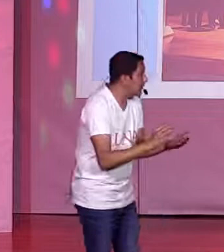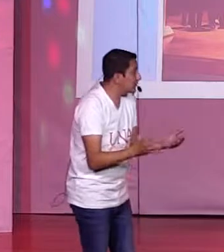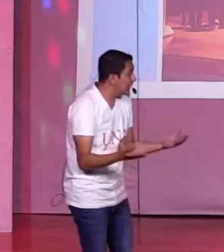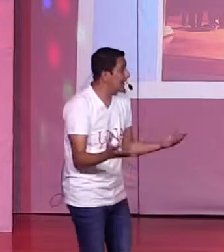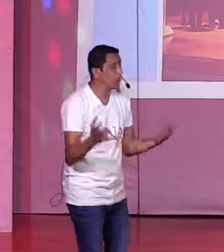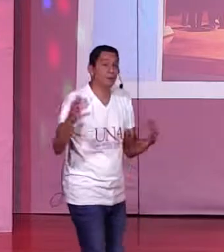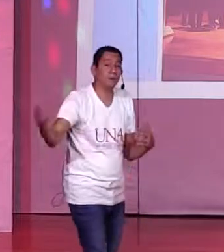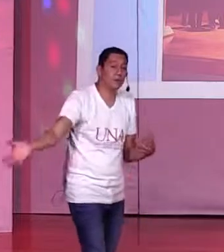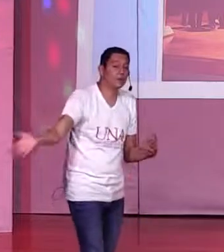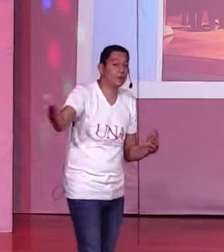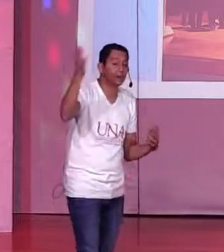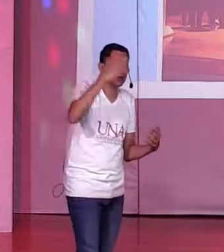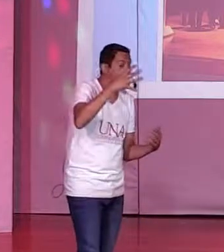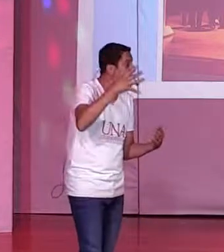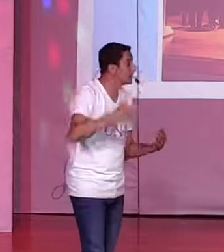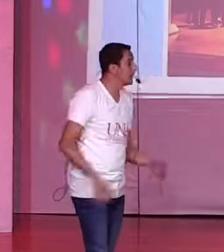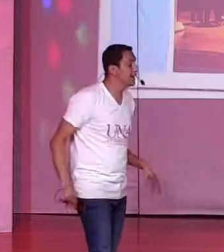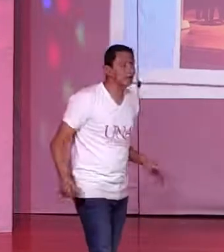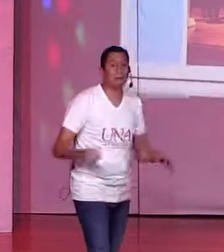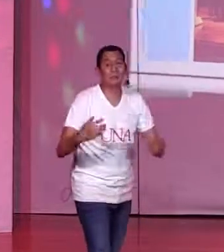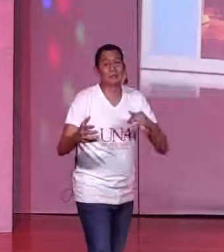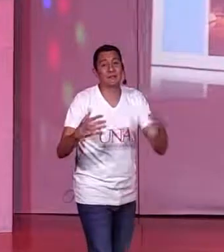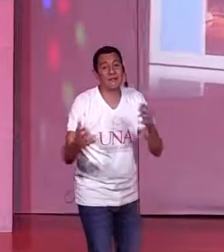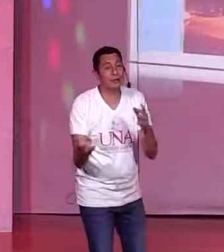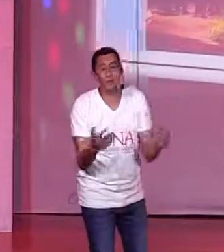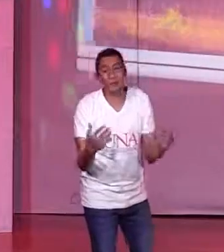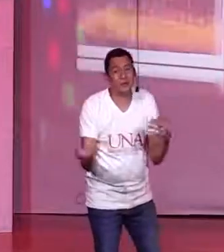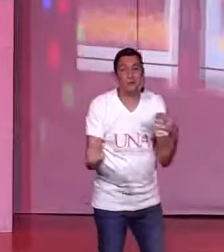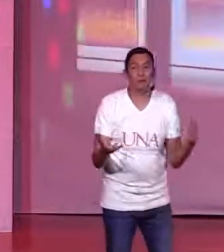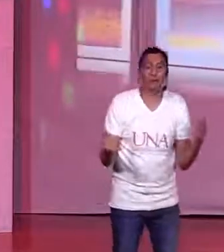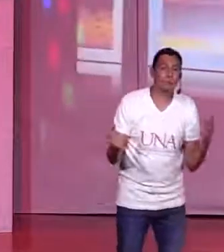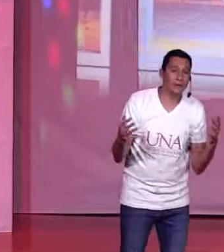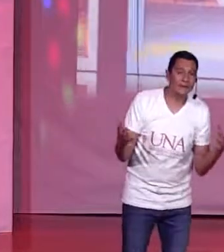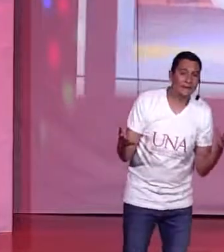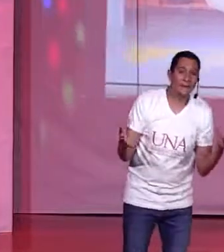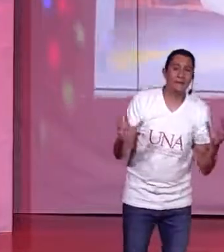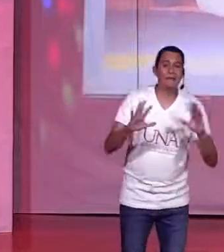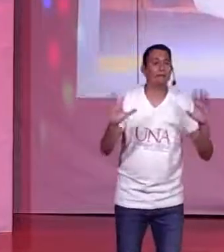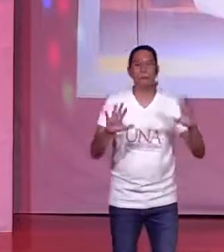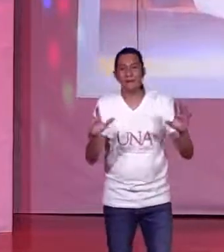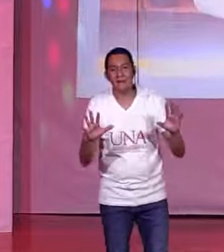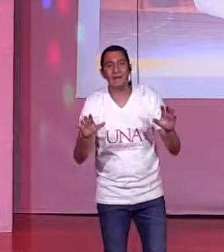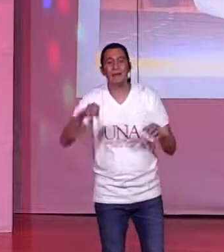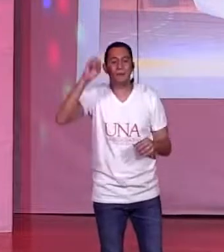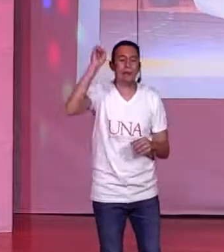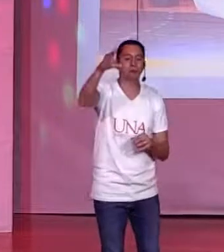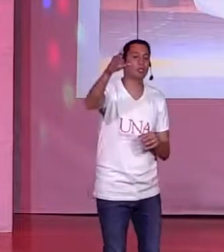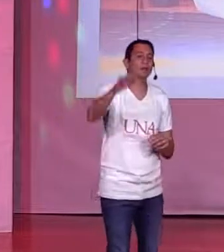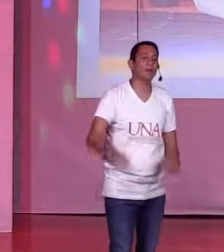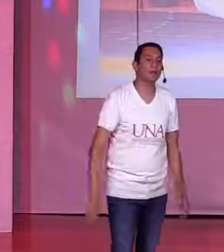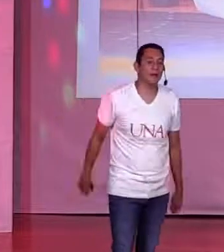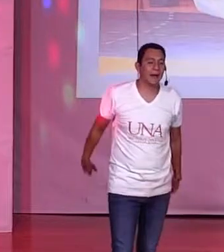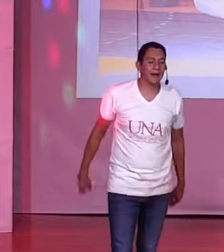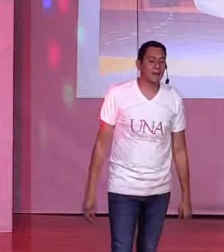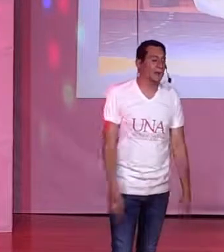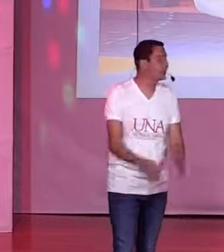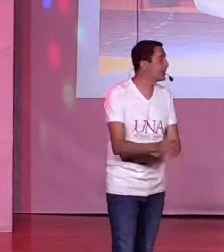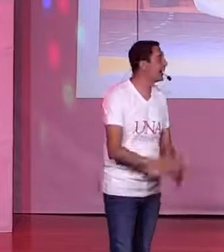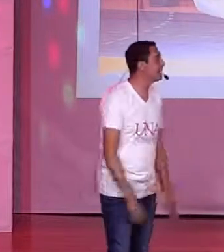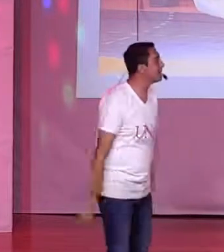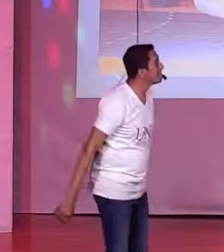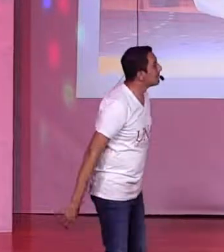pudieron recolectar en los videos anteriores. Así excelente. Que vamos a estar aquí un par de minutos más, simplemente para que ustedes puedan llenar